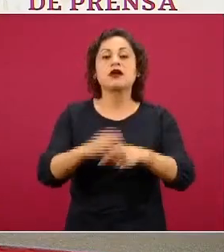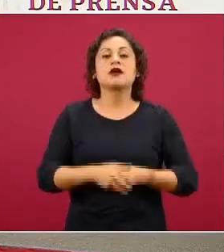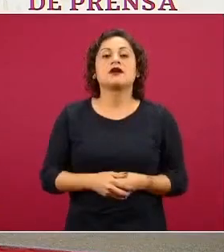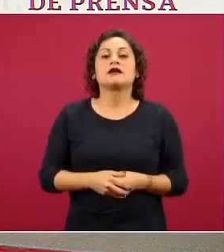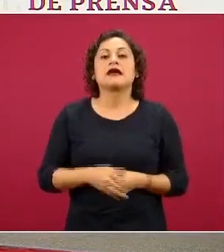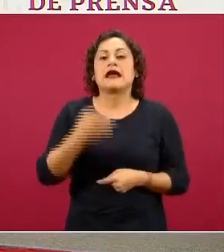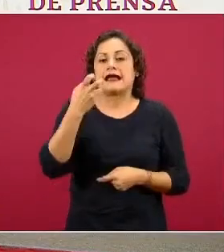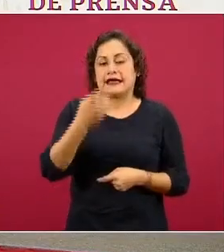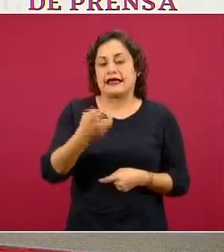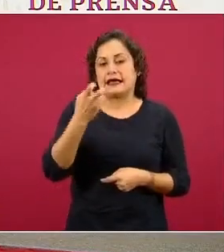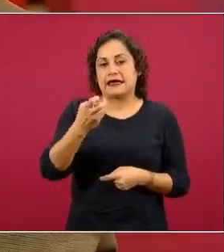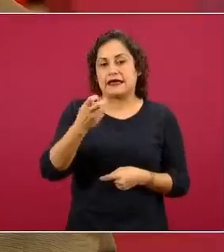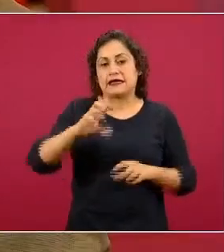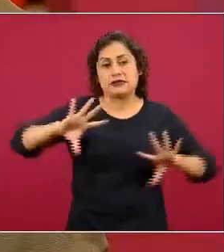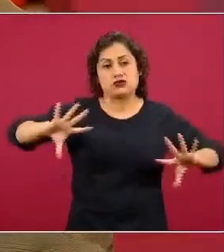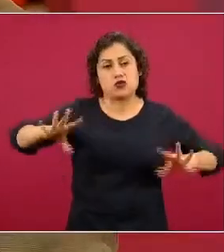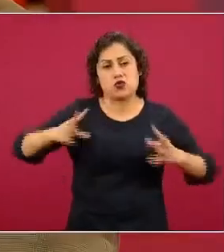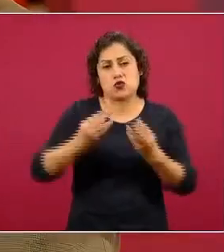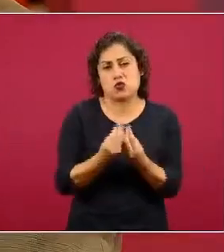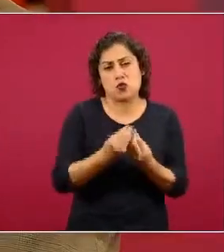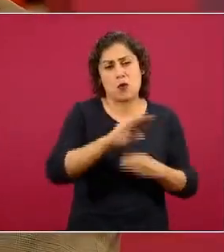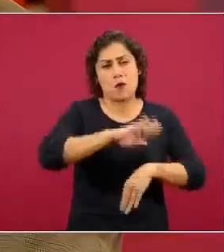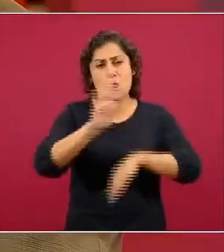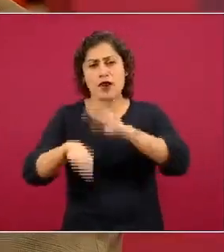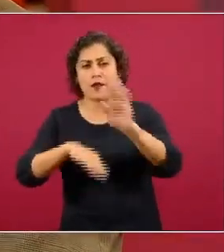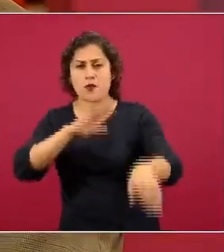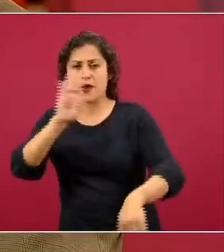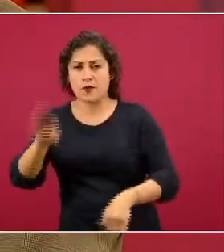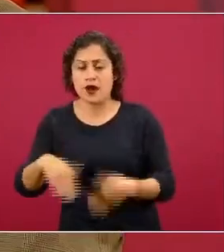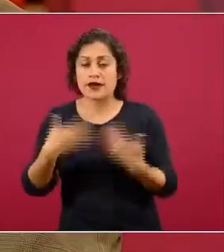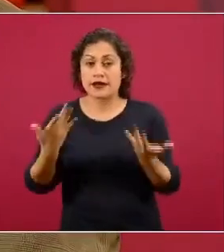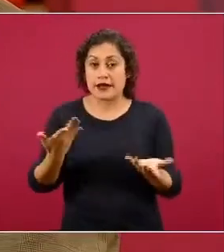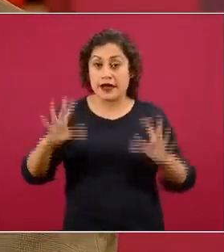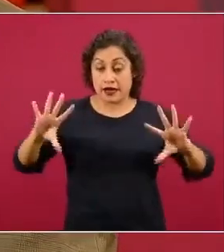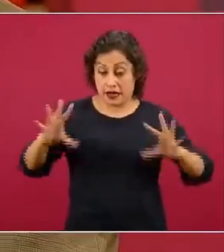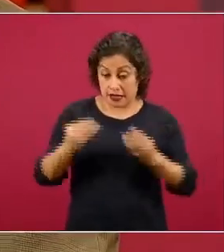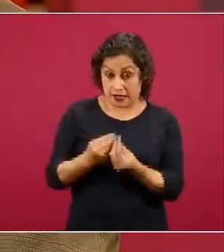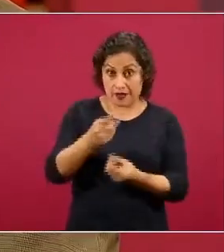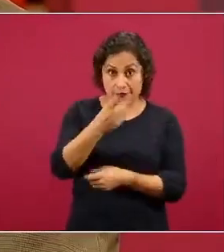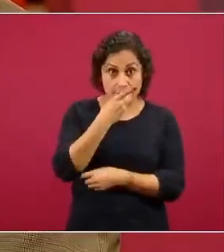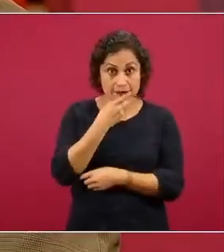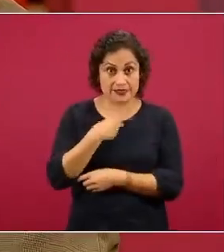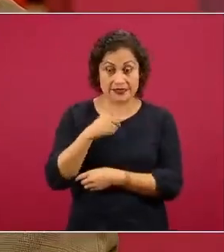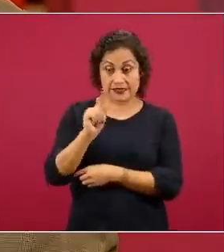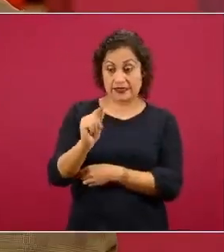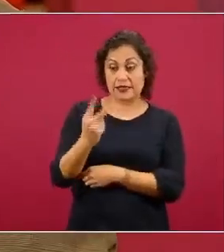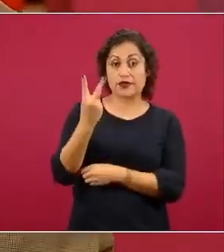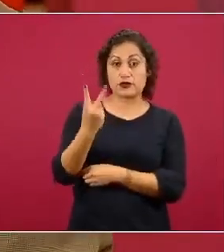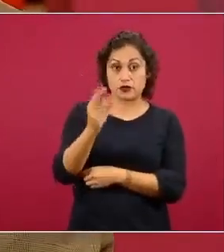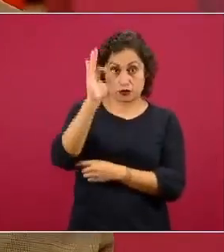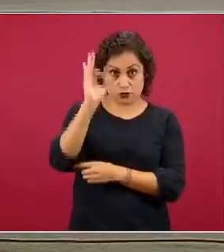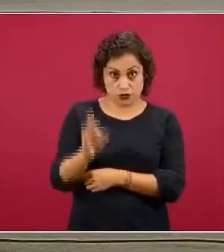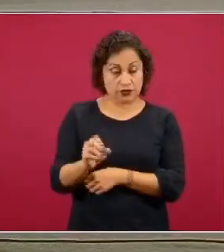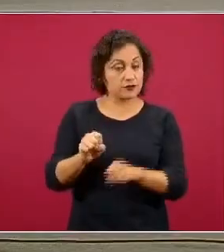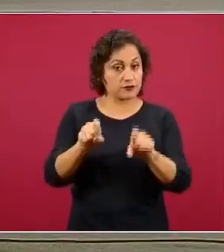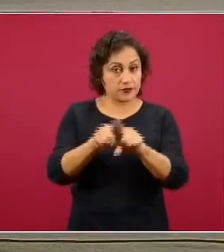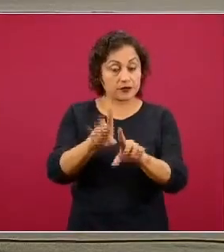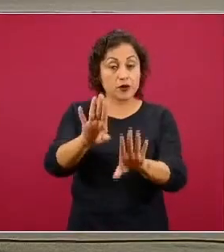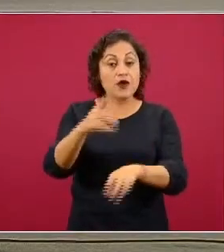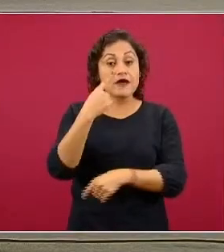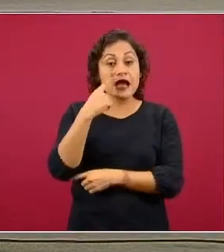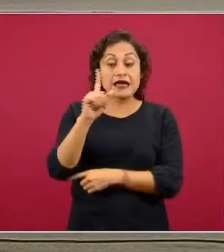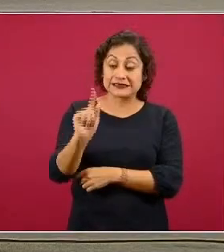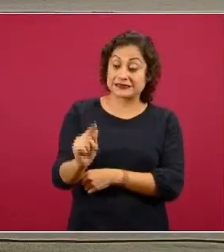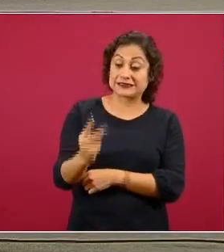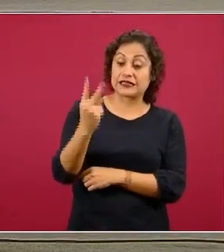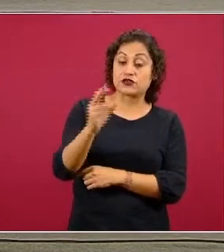las causas. Ahora, ¿qué es ese 72% que también usted mencionó? Ese 72% es del total